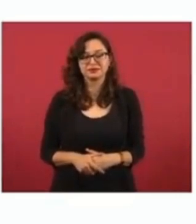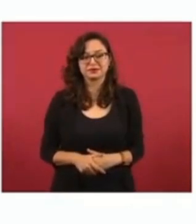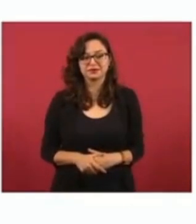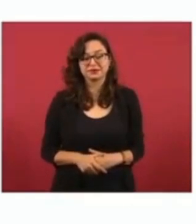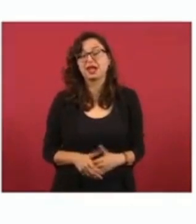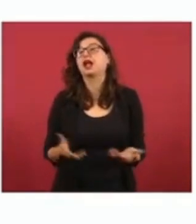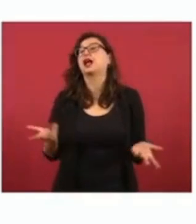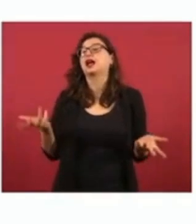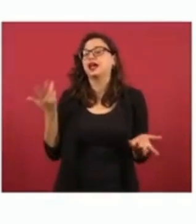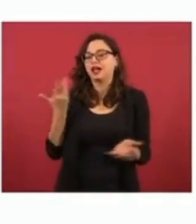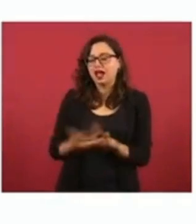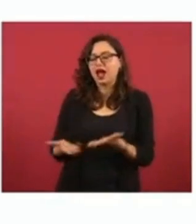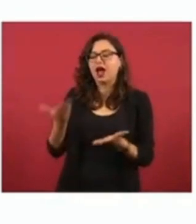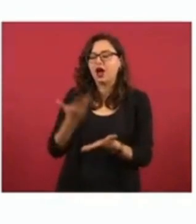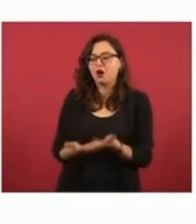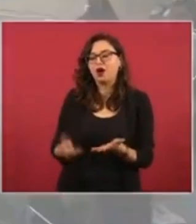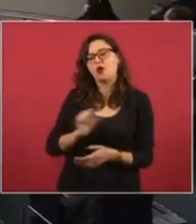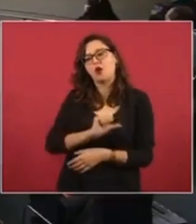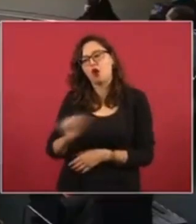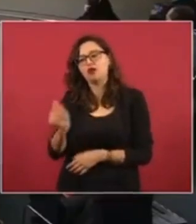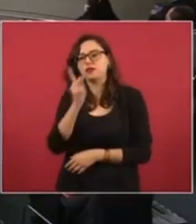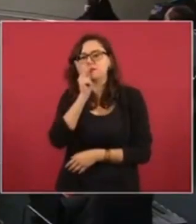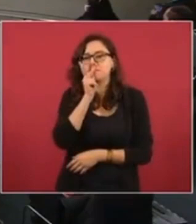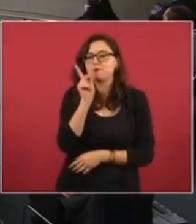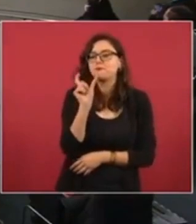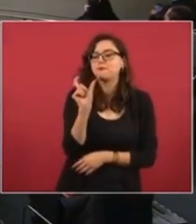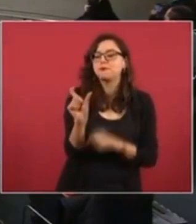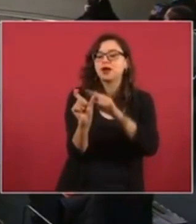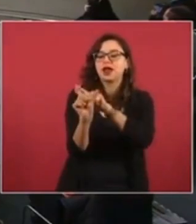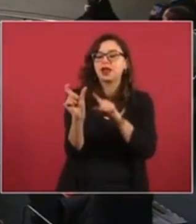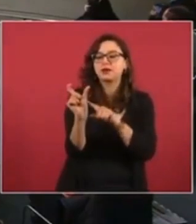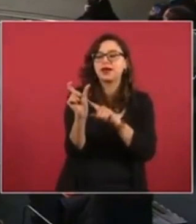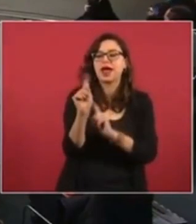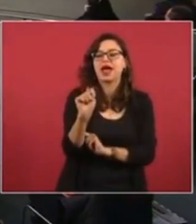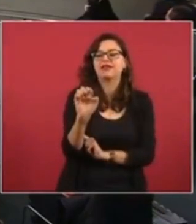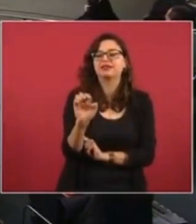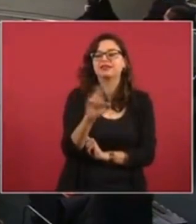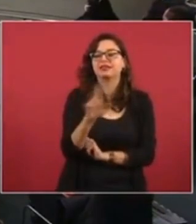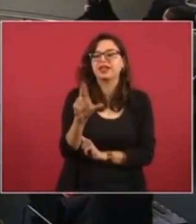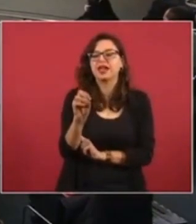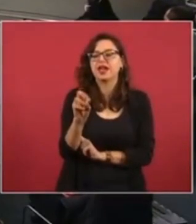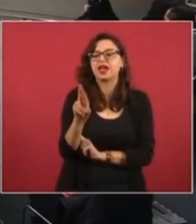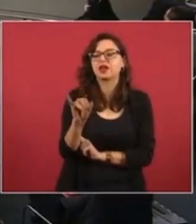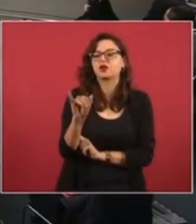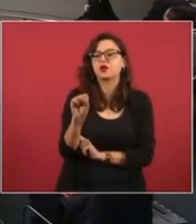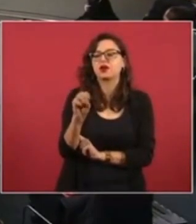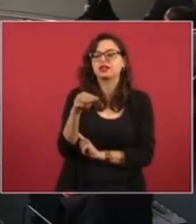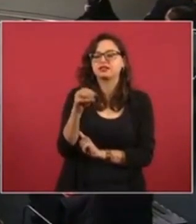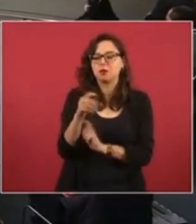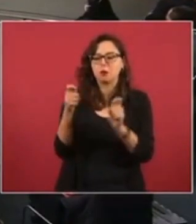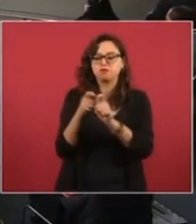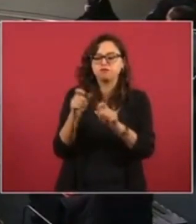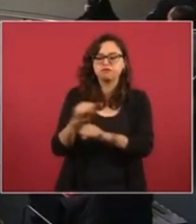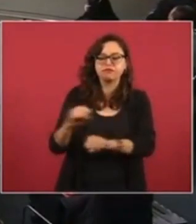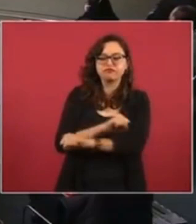para que la Guardia Nacional siga en las calles. Vamos a ver el video del presidente López Obrador donde